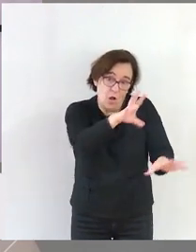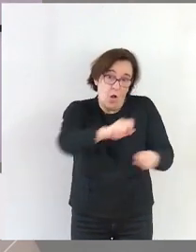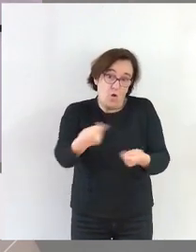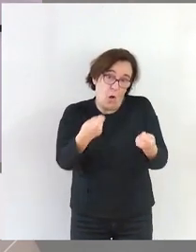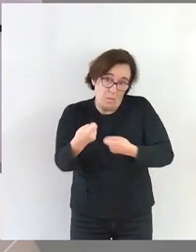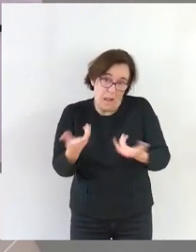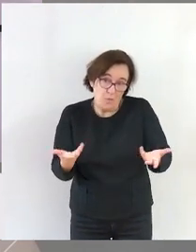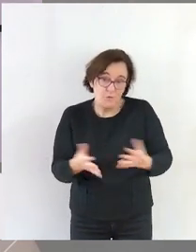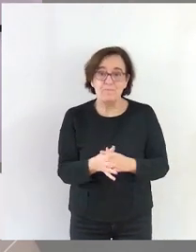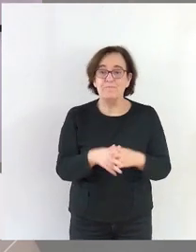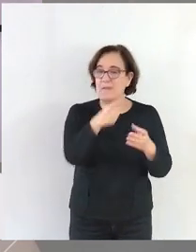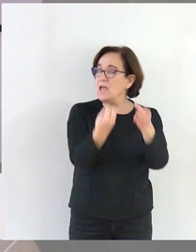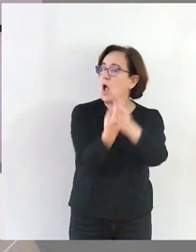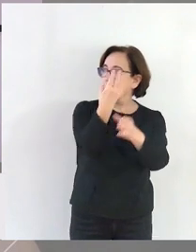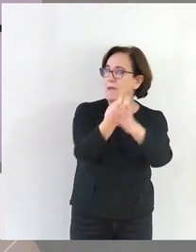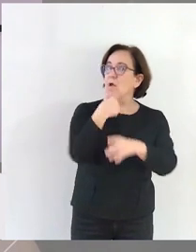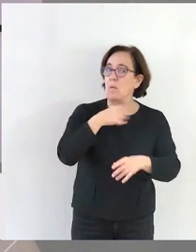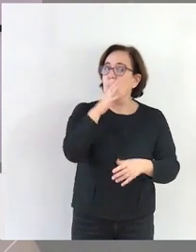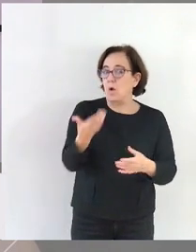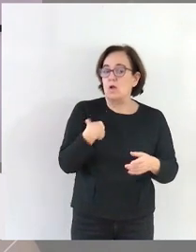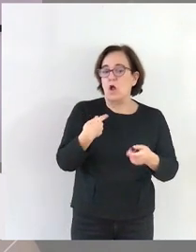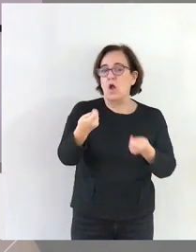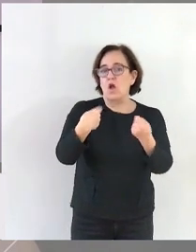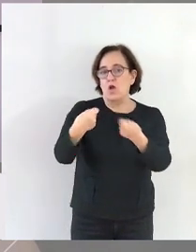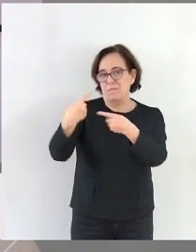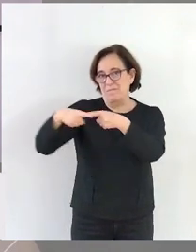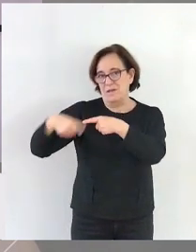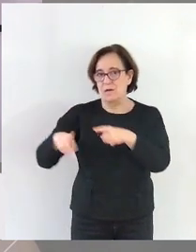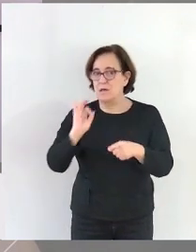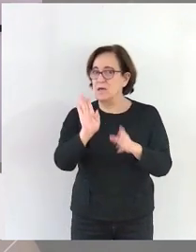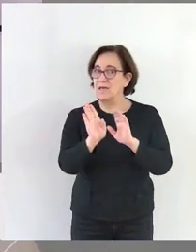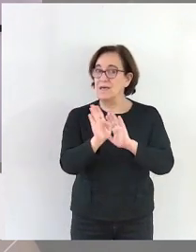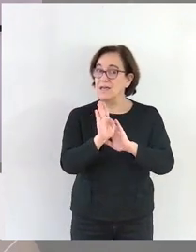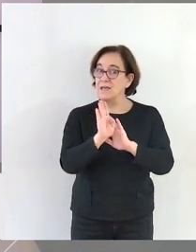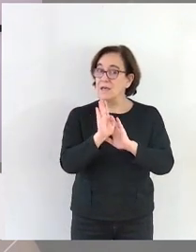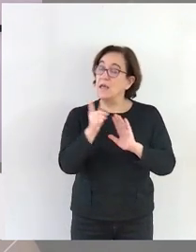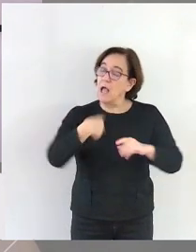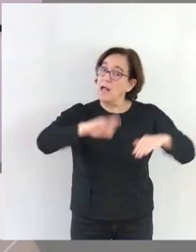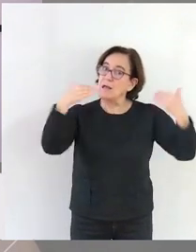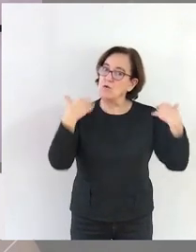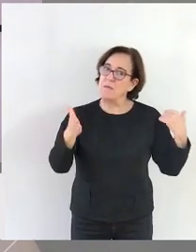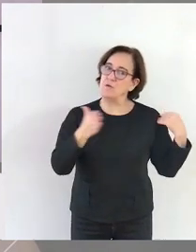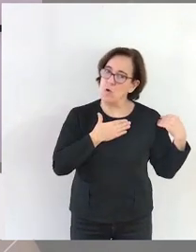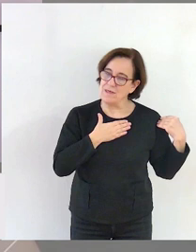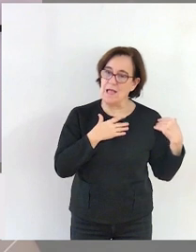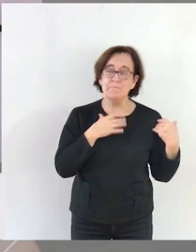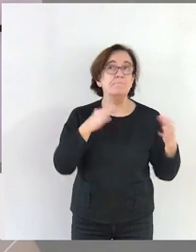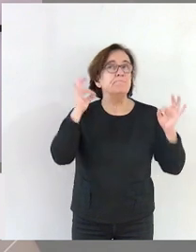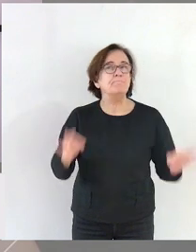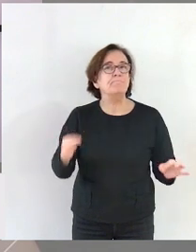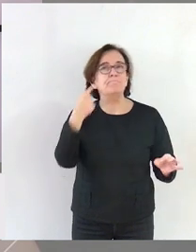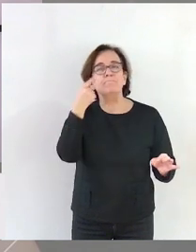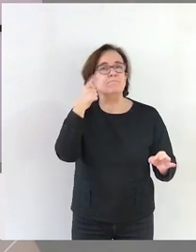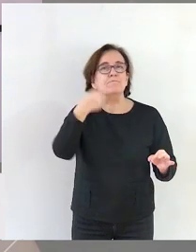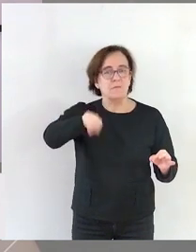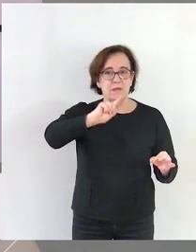eh ellos emiten porque nosotros les compramos las las cosas así es que siguen siendo nuestras no así es que la responsabilidad mayor claramente la